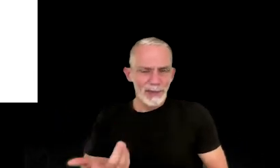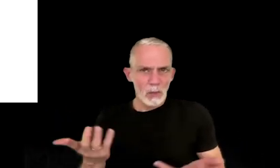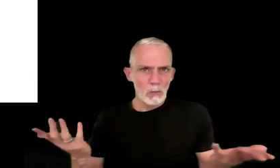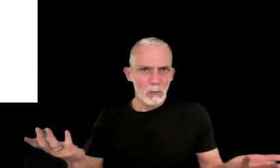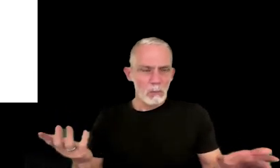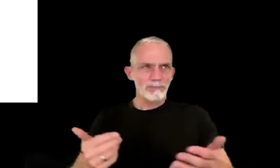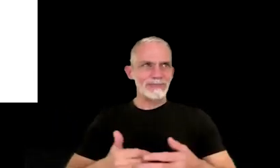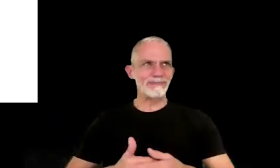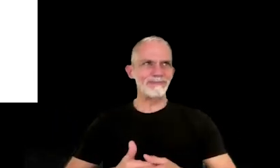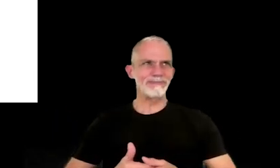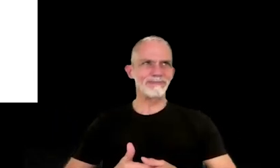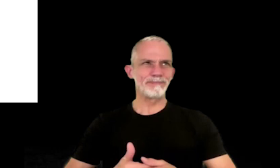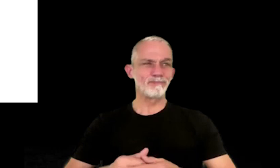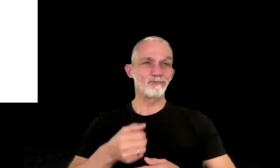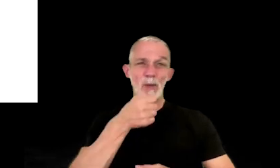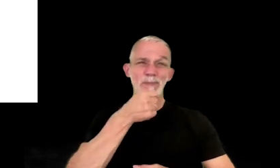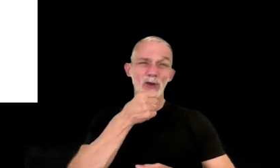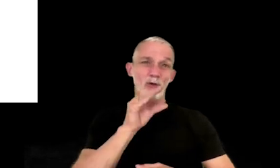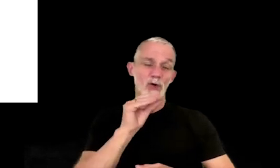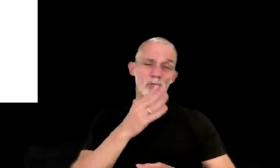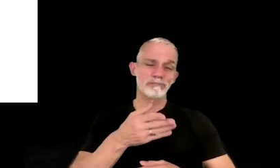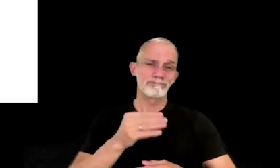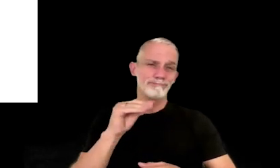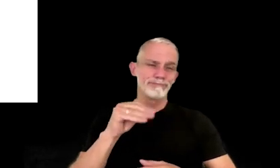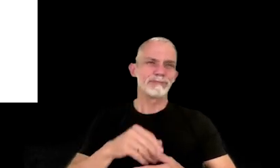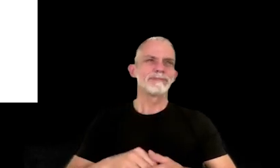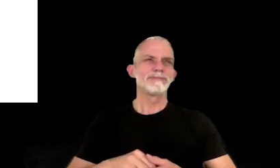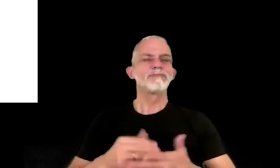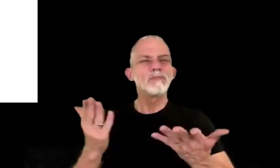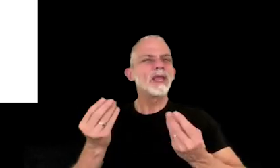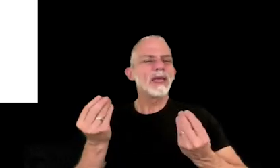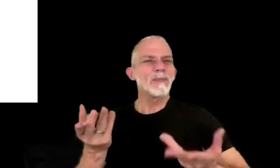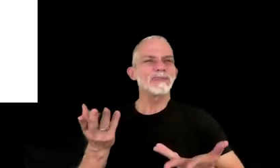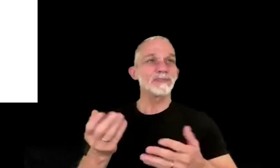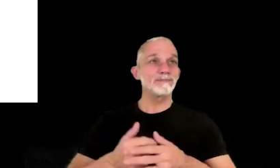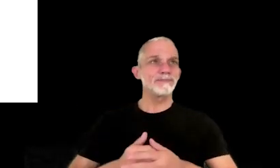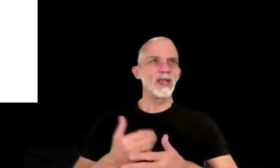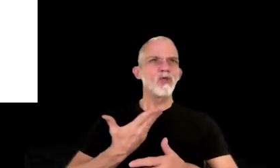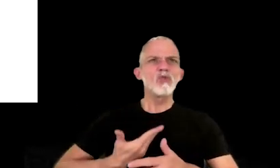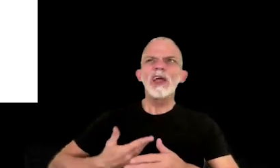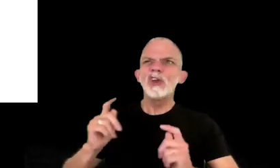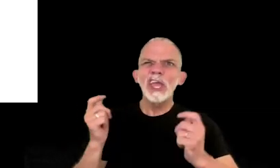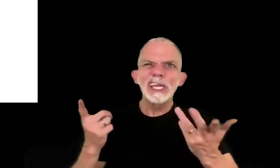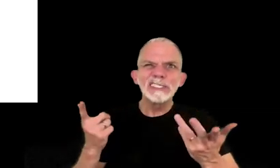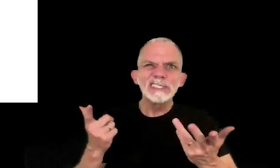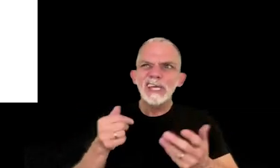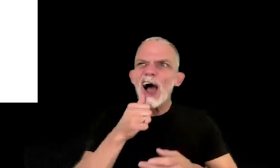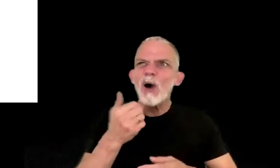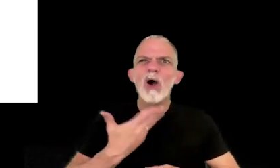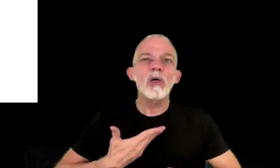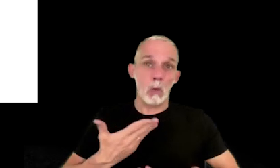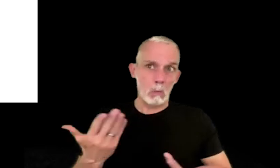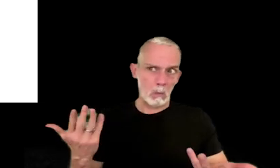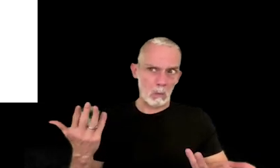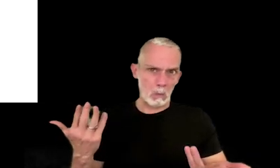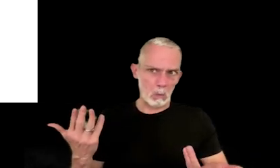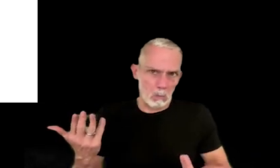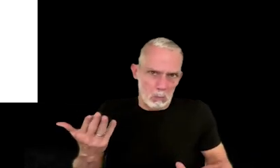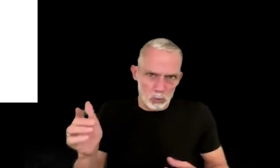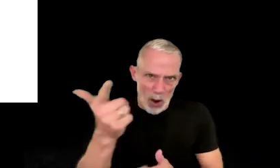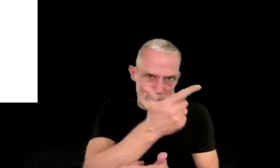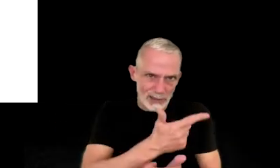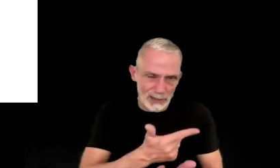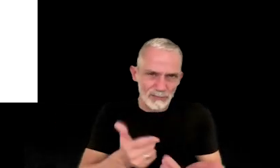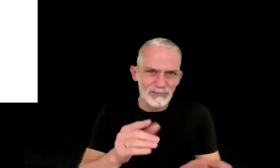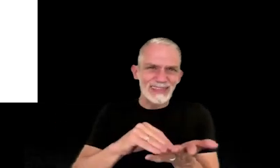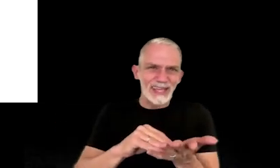va? Y yo no saqué. ¿Qué va a pasar? Va a pasar que estos derechos de propiedad, al no